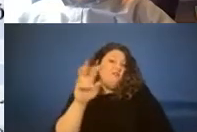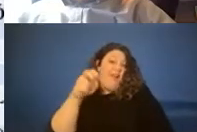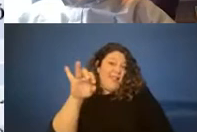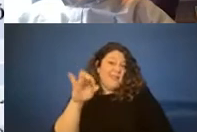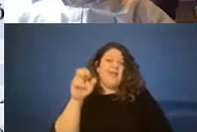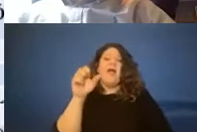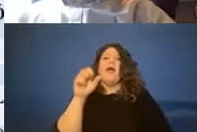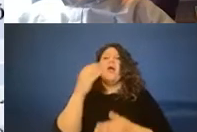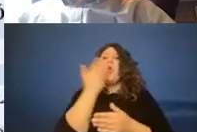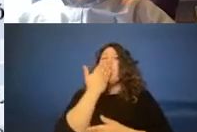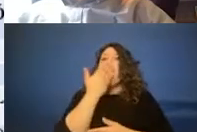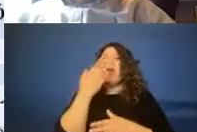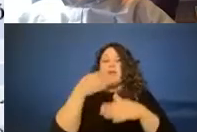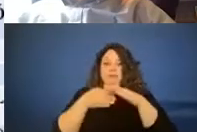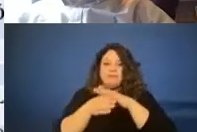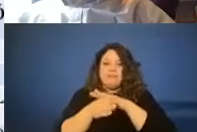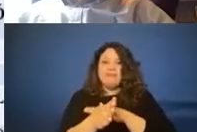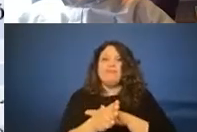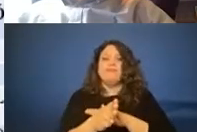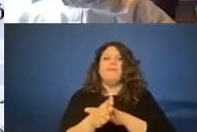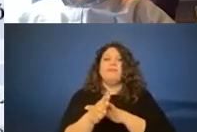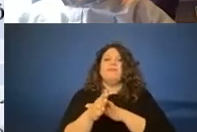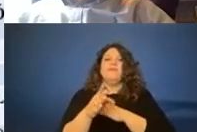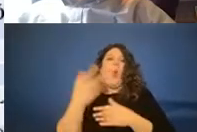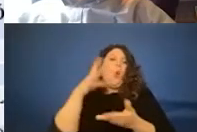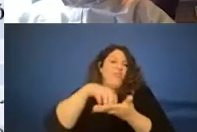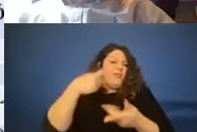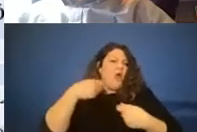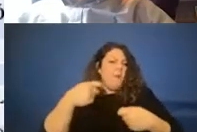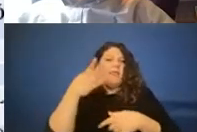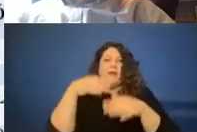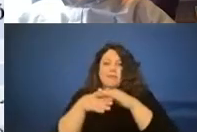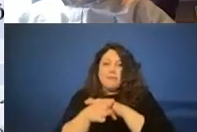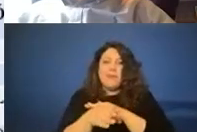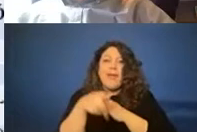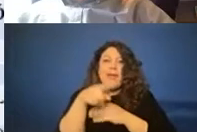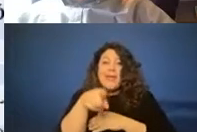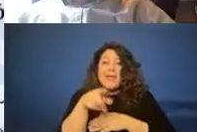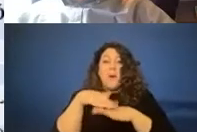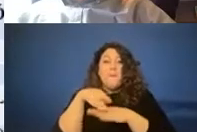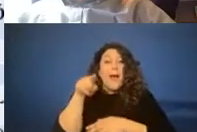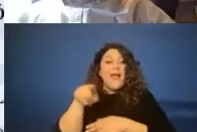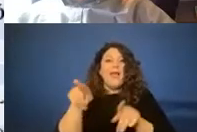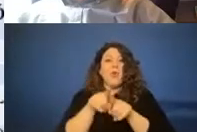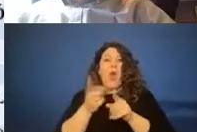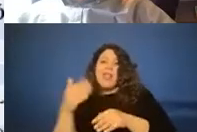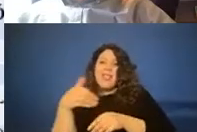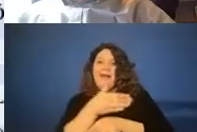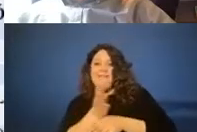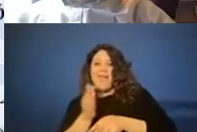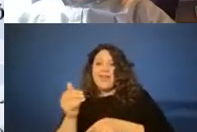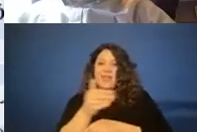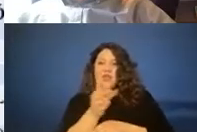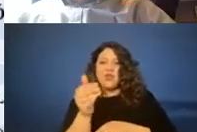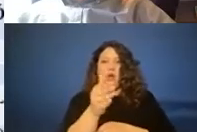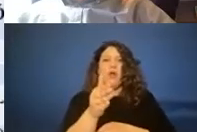un colegio, entra en una escuela o entra en un centro comercial y eso es para él un laberinto, no